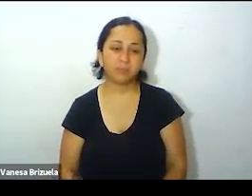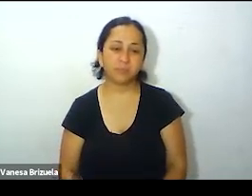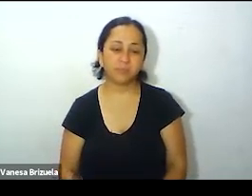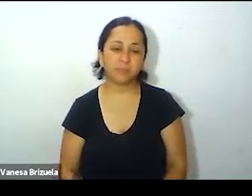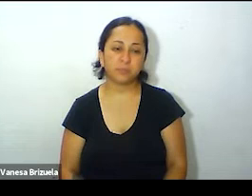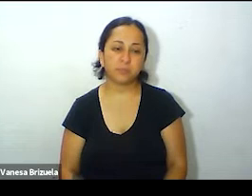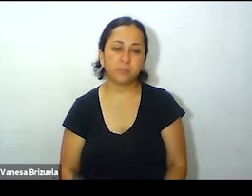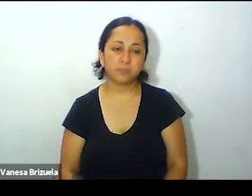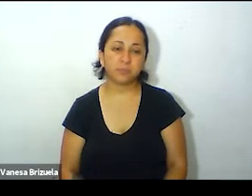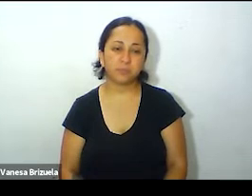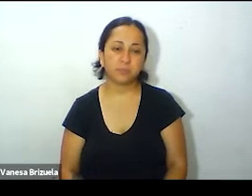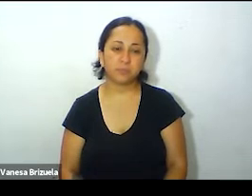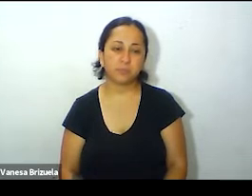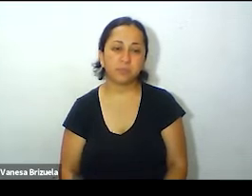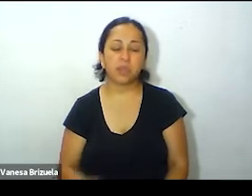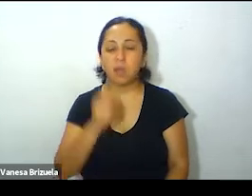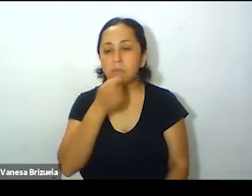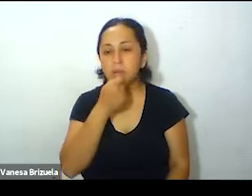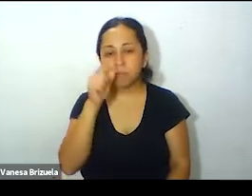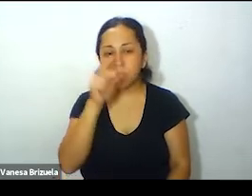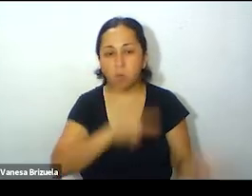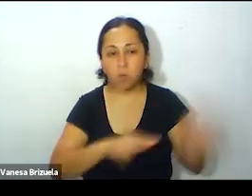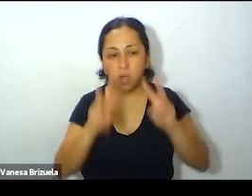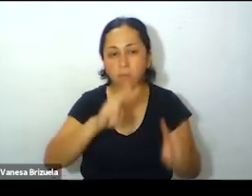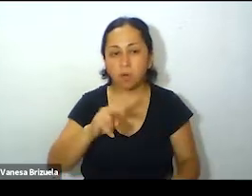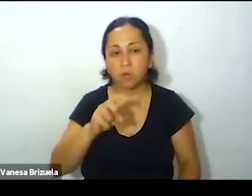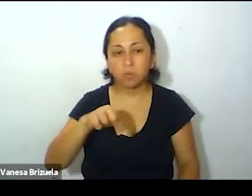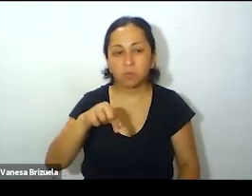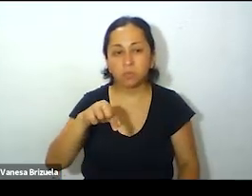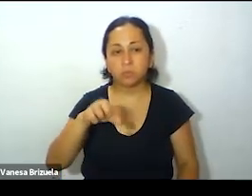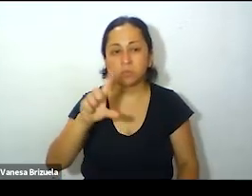Acá vamos a buscar, por ejemplo, una plantilla.